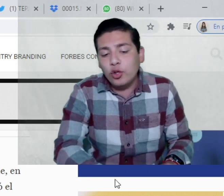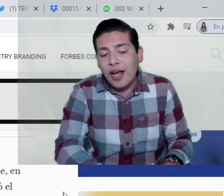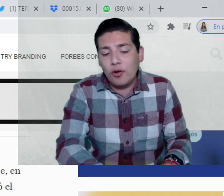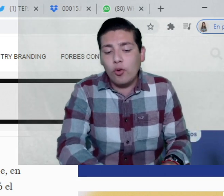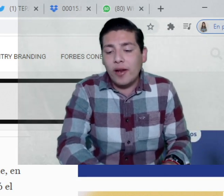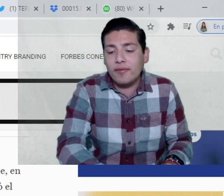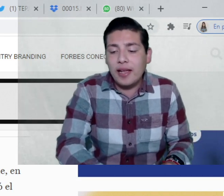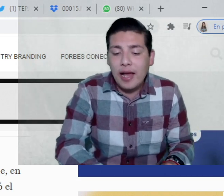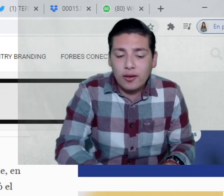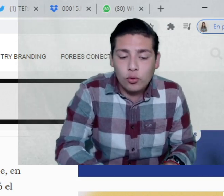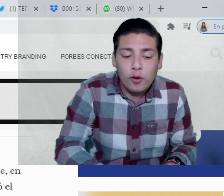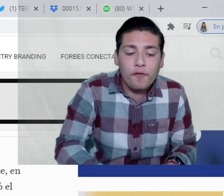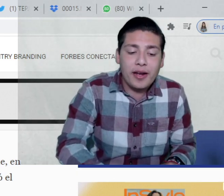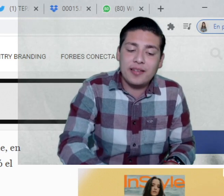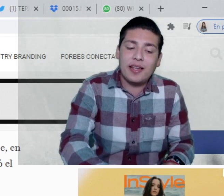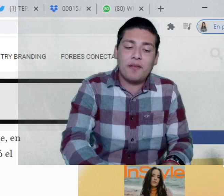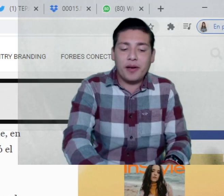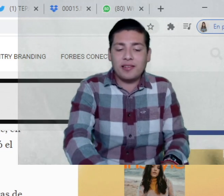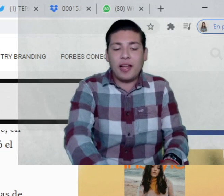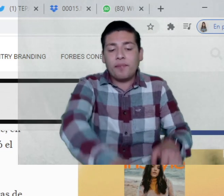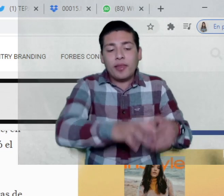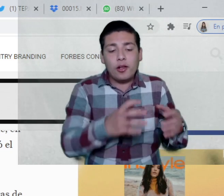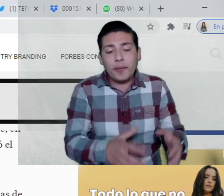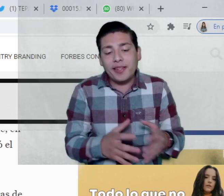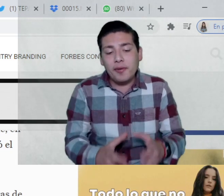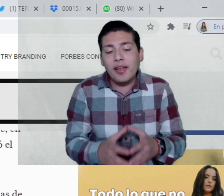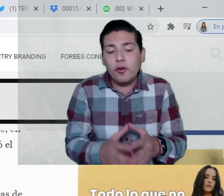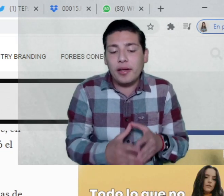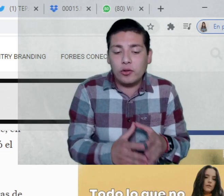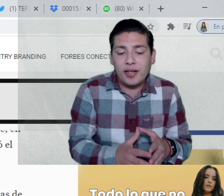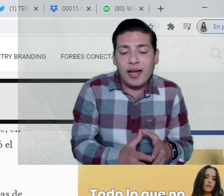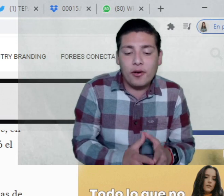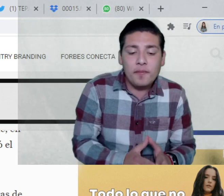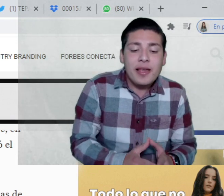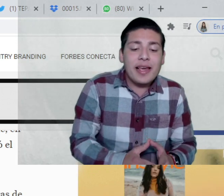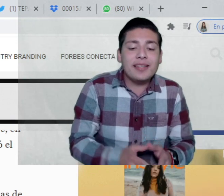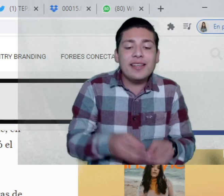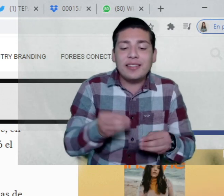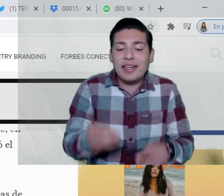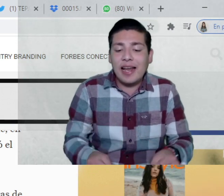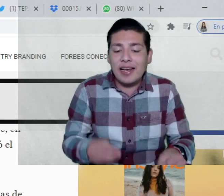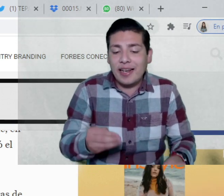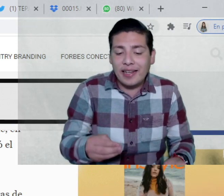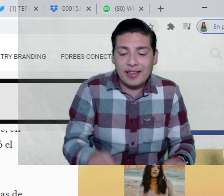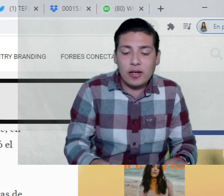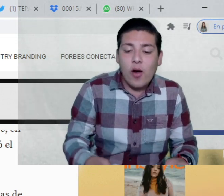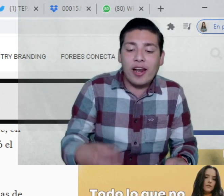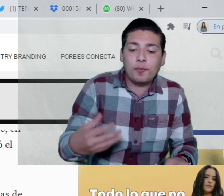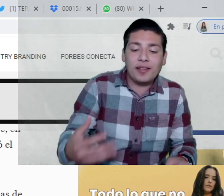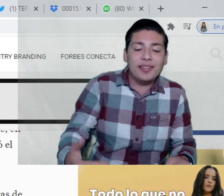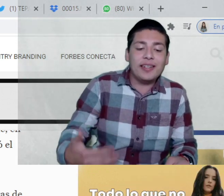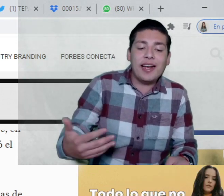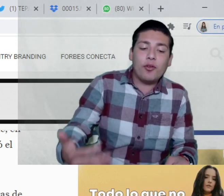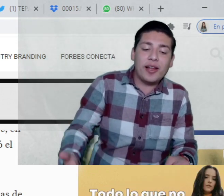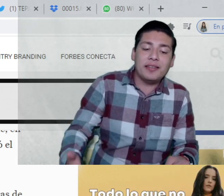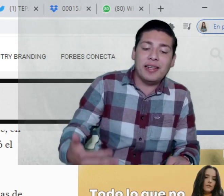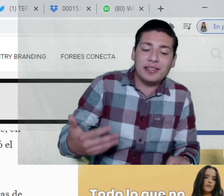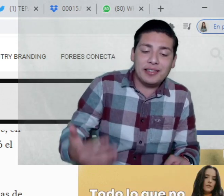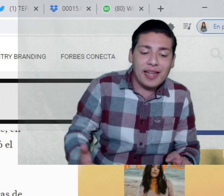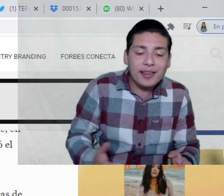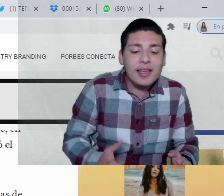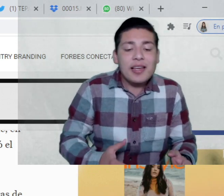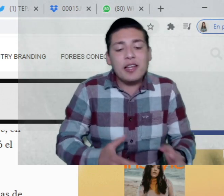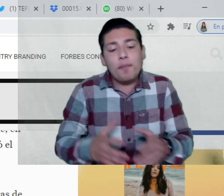el funcionario durante su conferencia de prensa. El objetivo del gobierno tejano es destinar el energético a las plantas generadoras